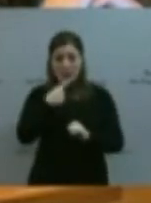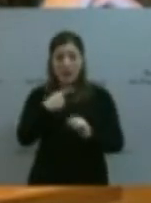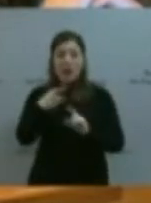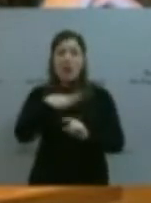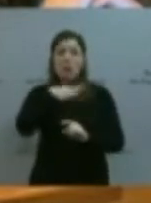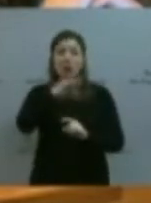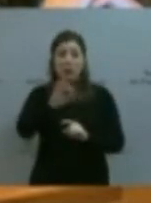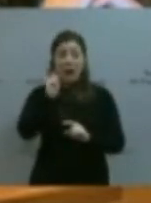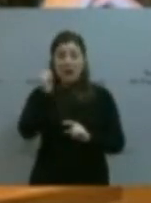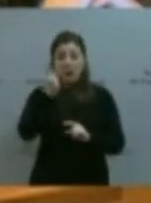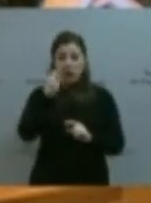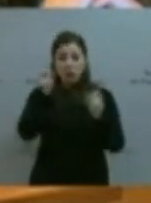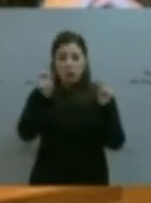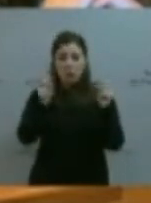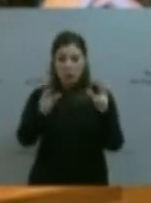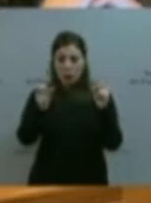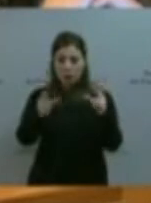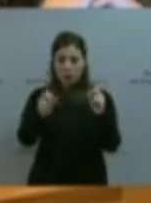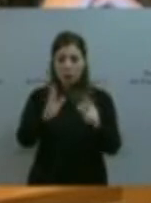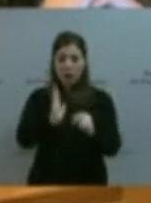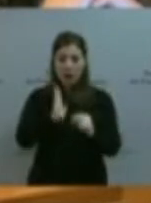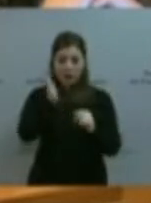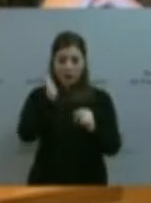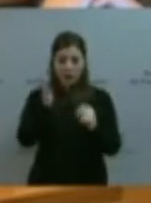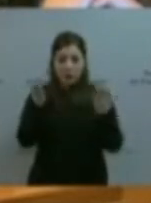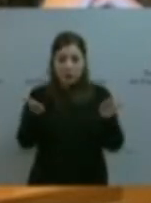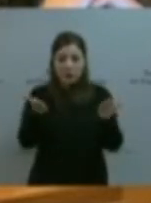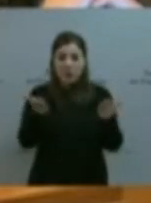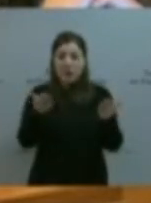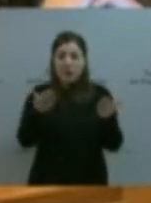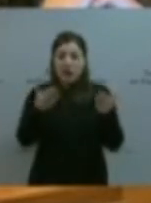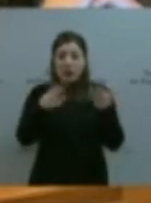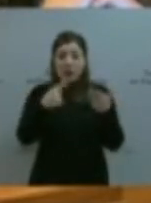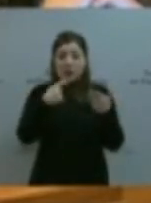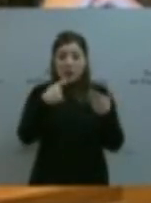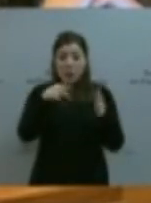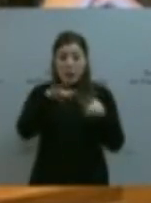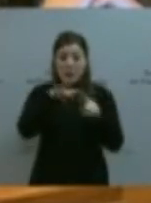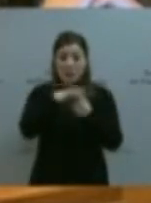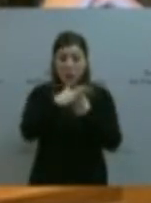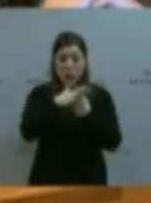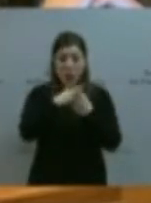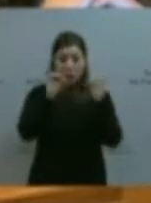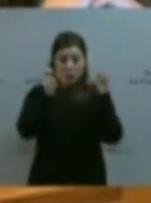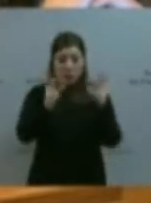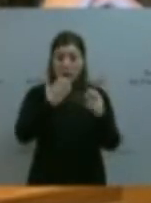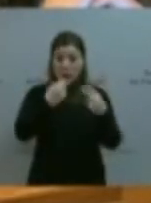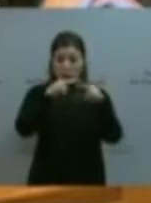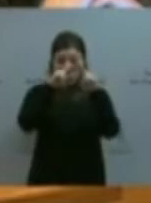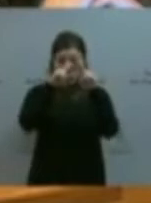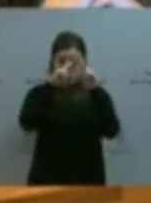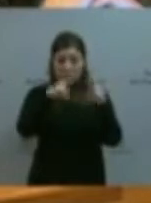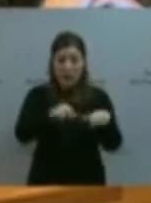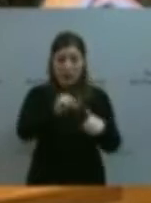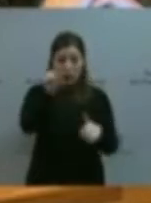a dirigir la Consejería de Salud y han empeorado todos los indicadores en Gijón, especialmente, pero también en el resto de Asturias, ¿no? 12.000 personas más en